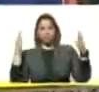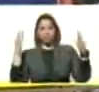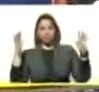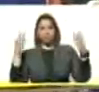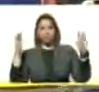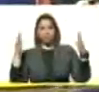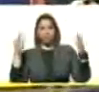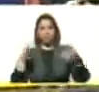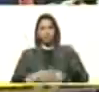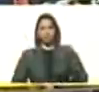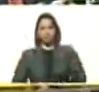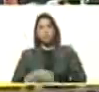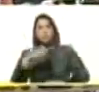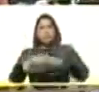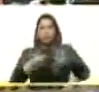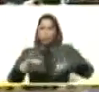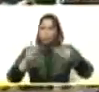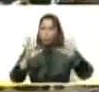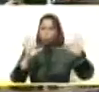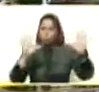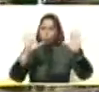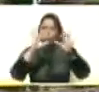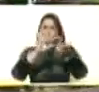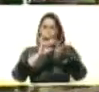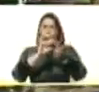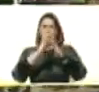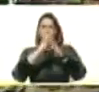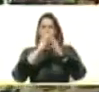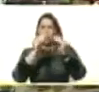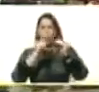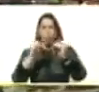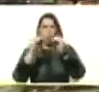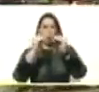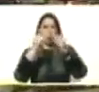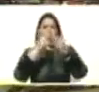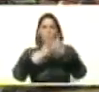al que hizo posible unir todas las luchas,